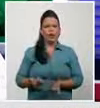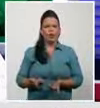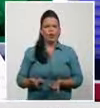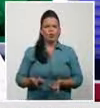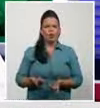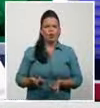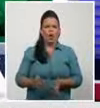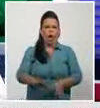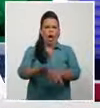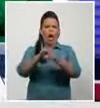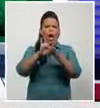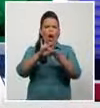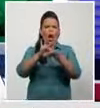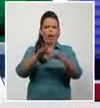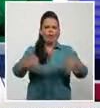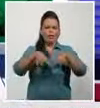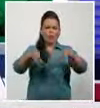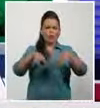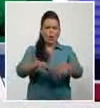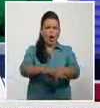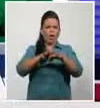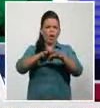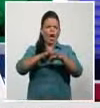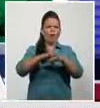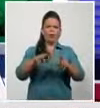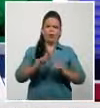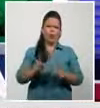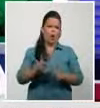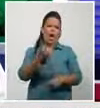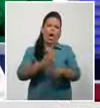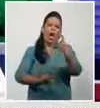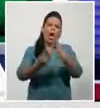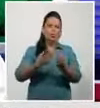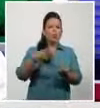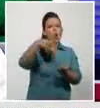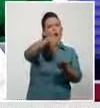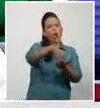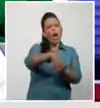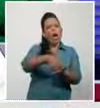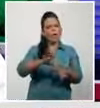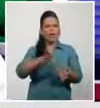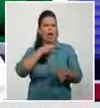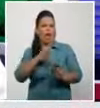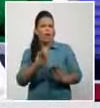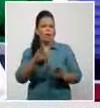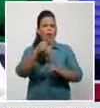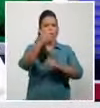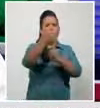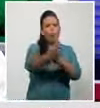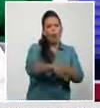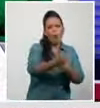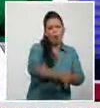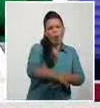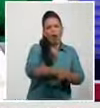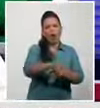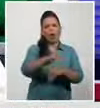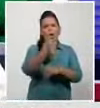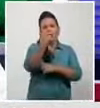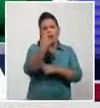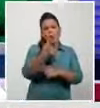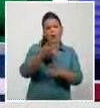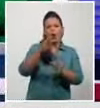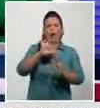bien focos circunscritos a una cuadra, a un edificio, a una